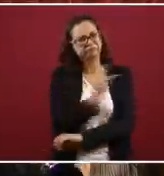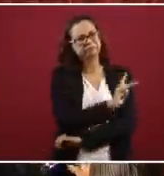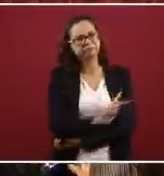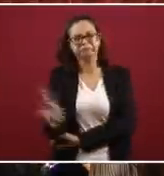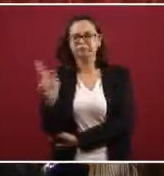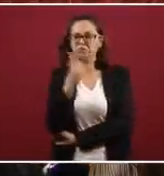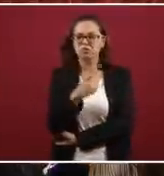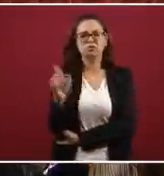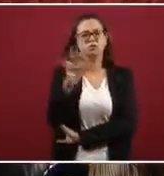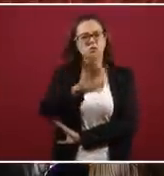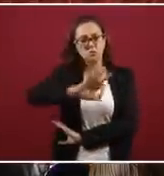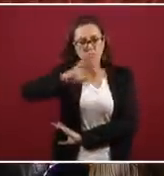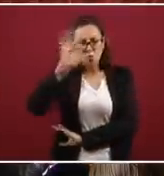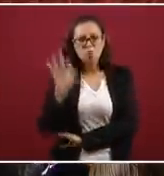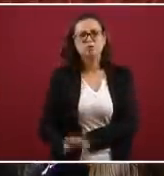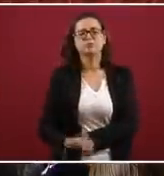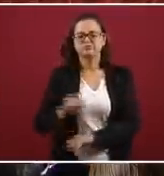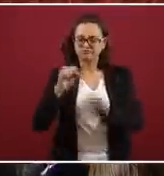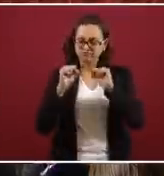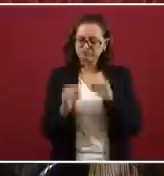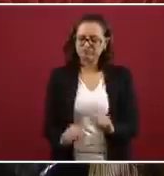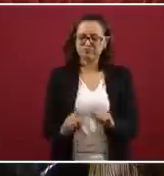En el caso del frijol,